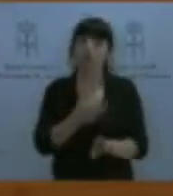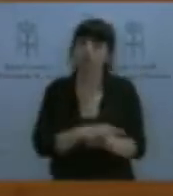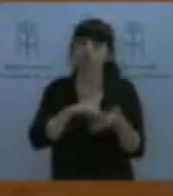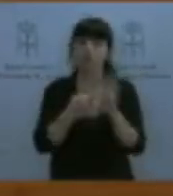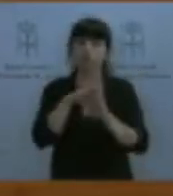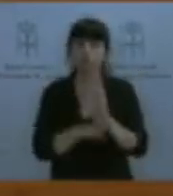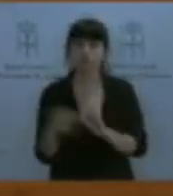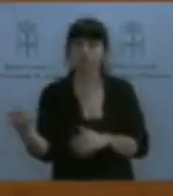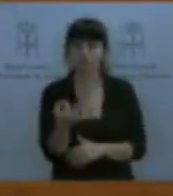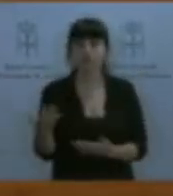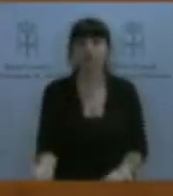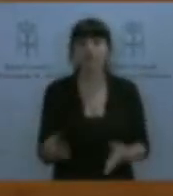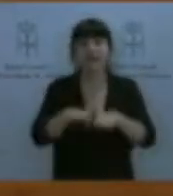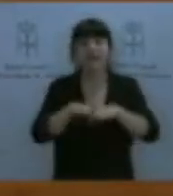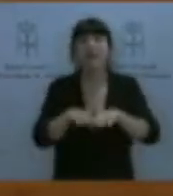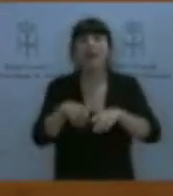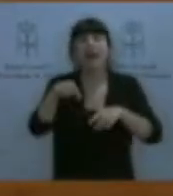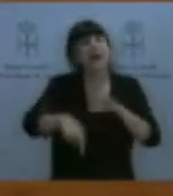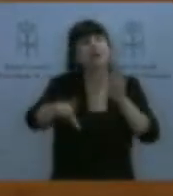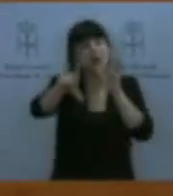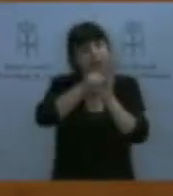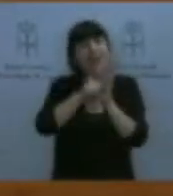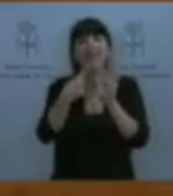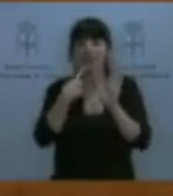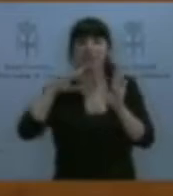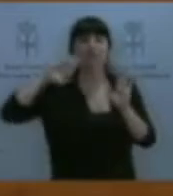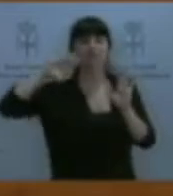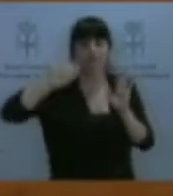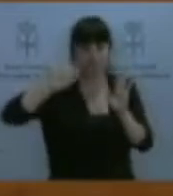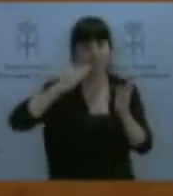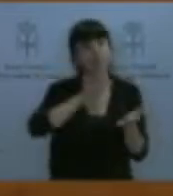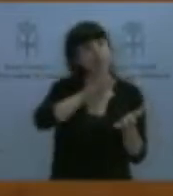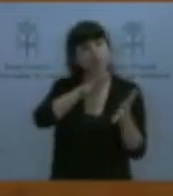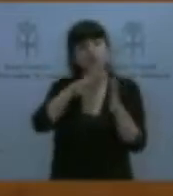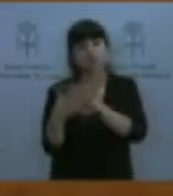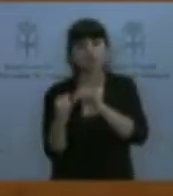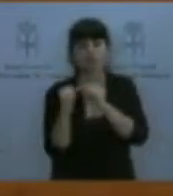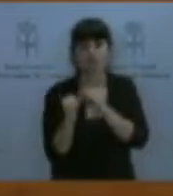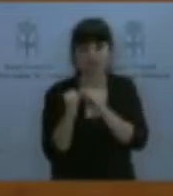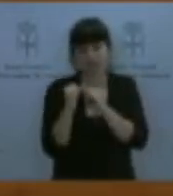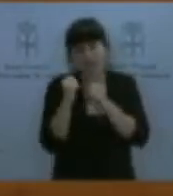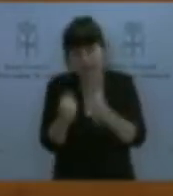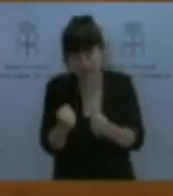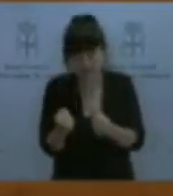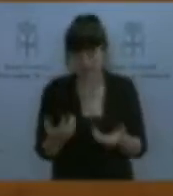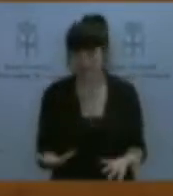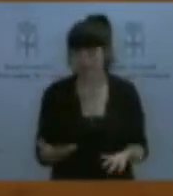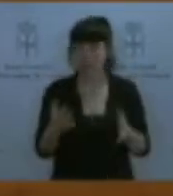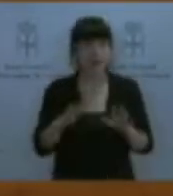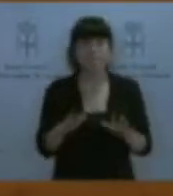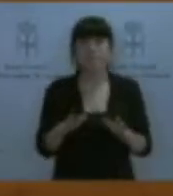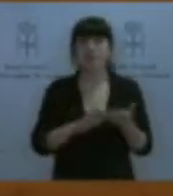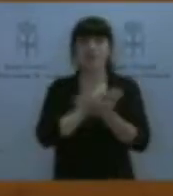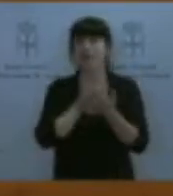fechas para escalonar una transición energética. Pero hablar de transición energética no se puede ni se debe reducir tan